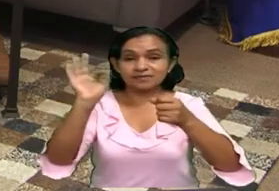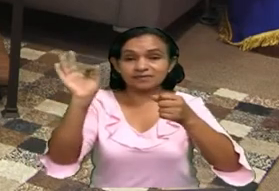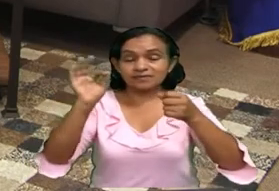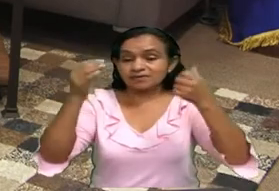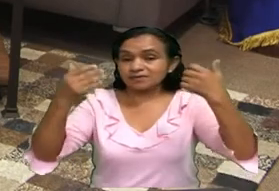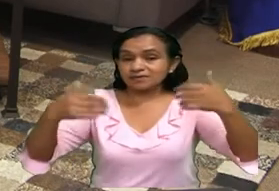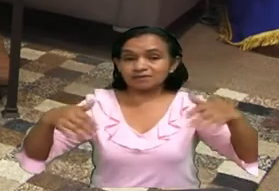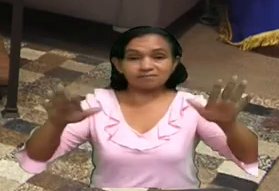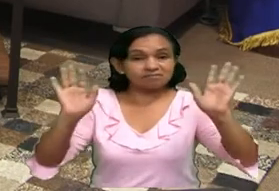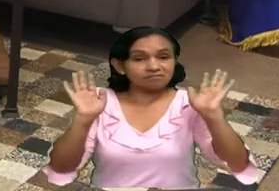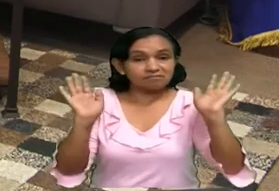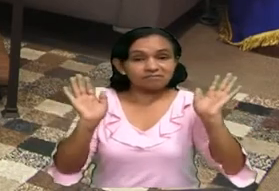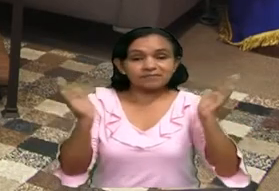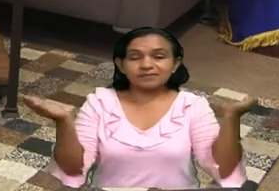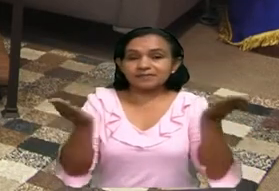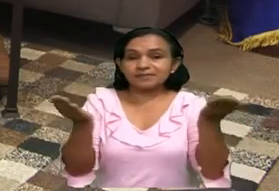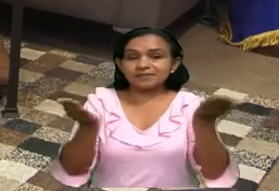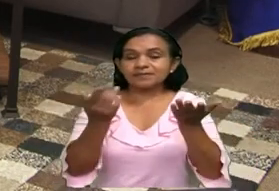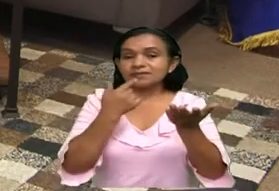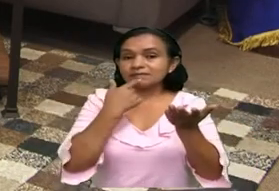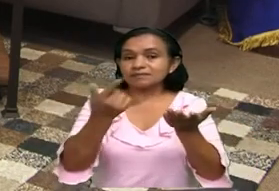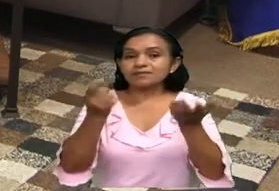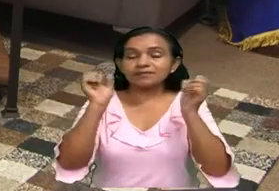manera, como te dijera yo,